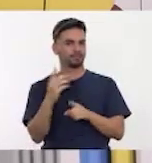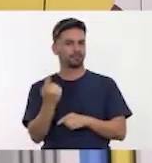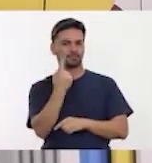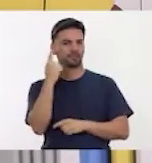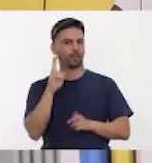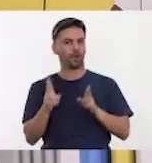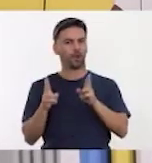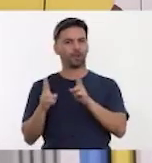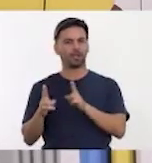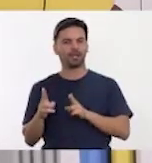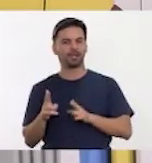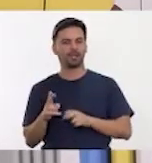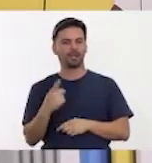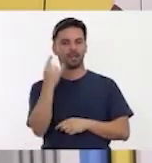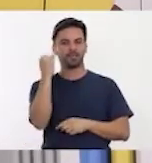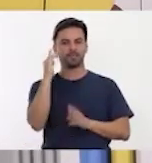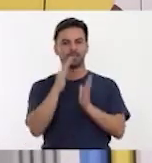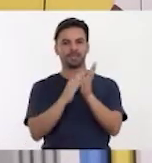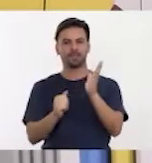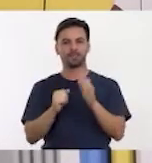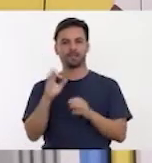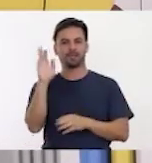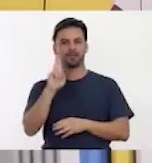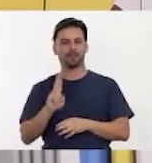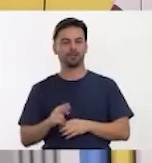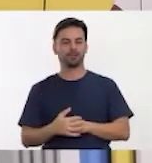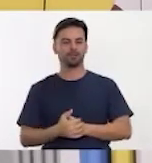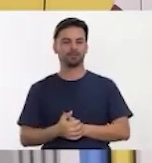para primer semestre de facultad.